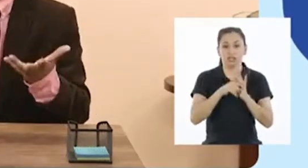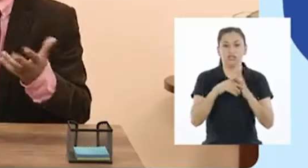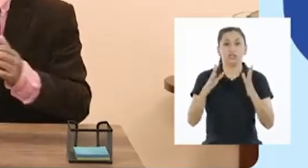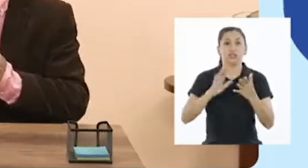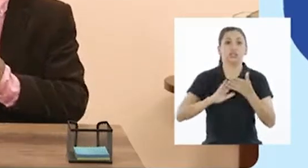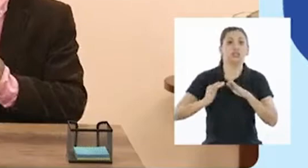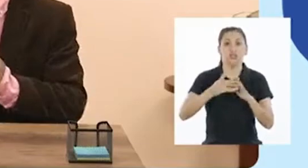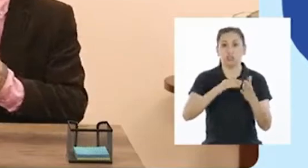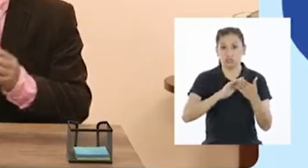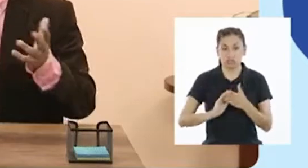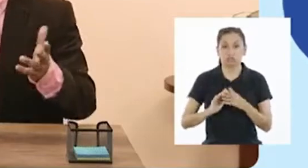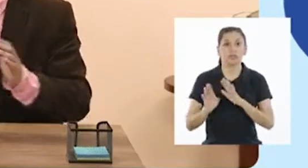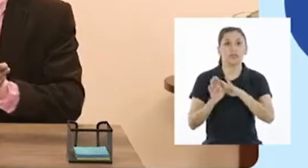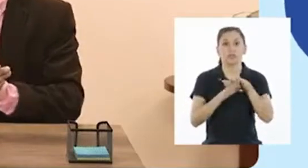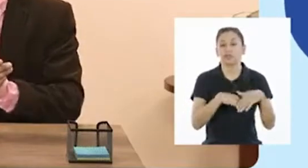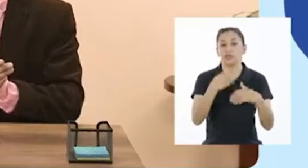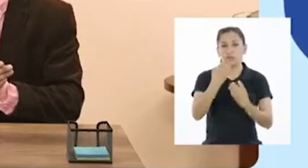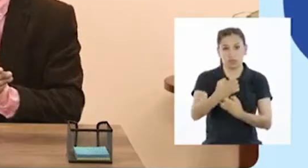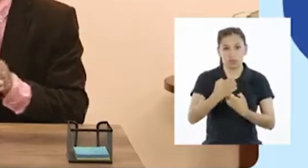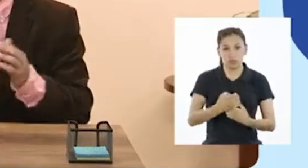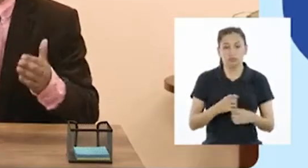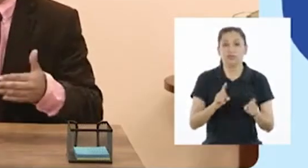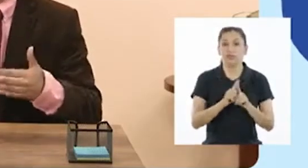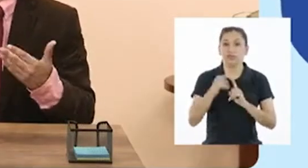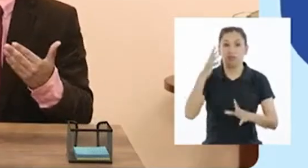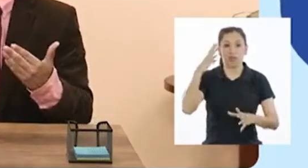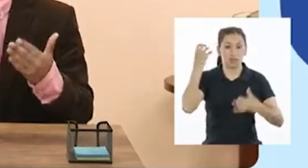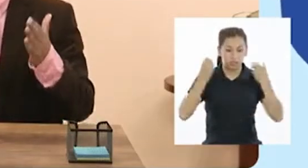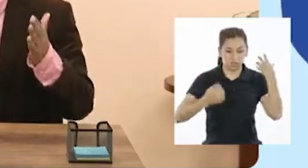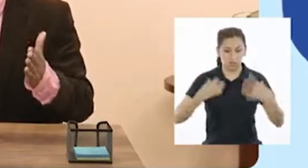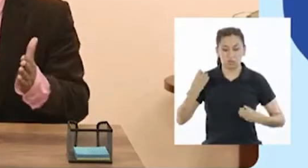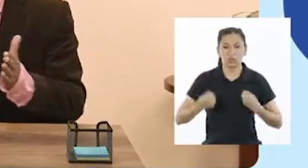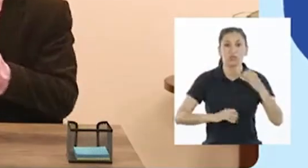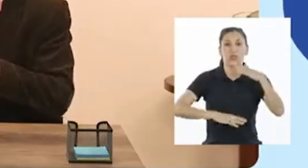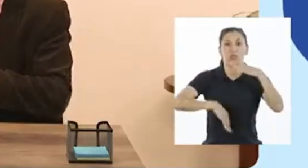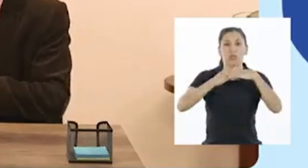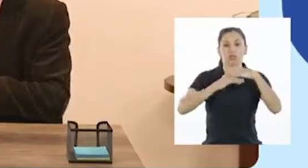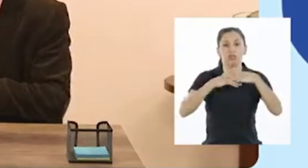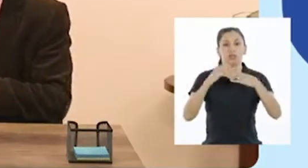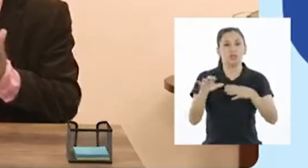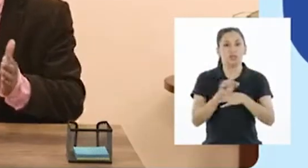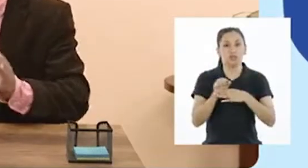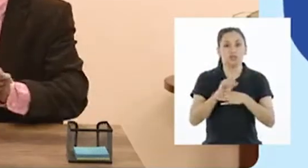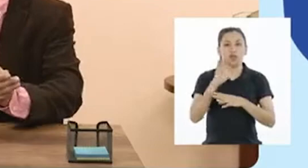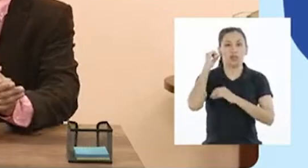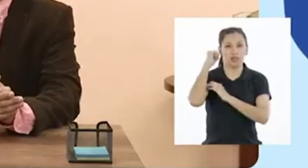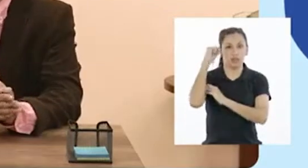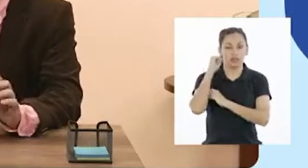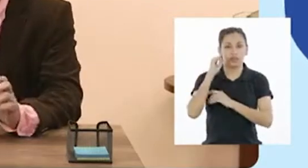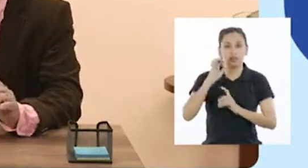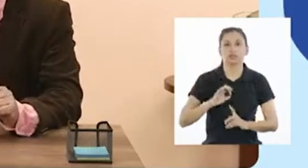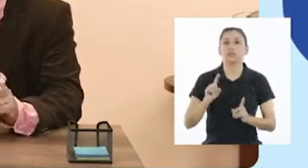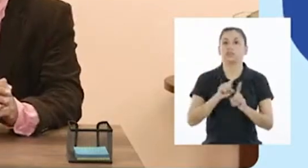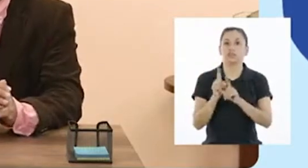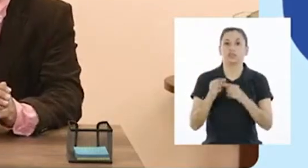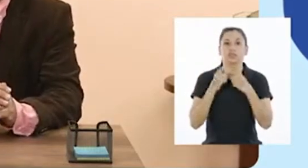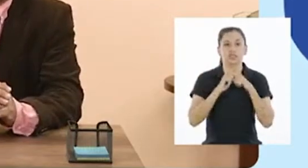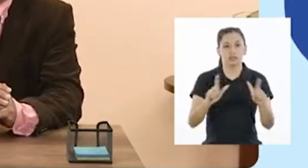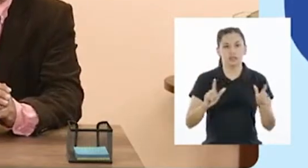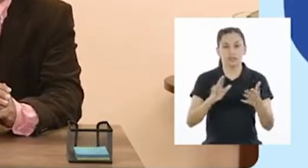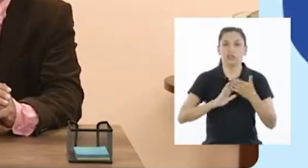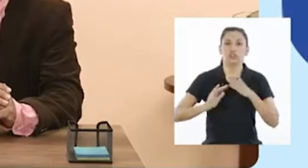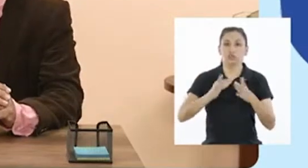negativamente en la sociedad y en la economía, y que la delincuencia limita el ejercicio de los derechos y las